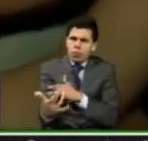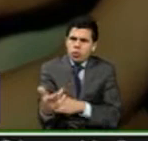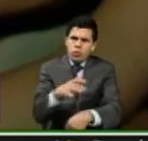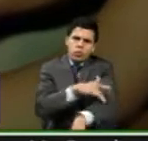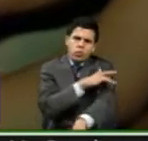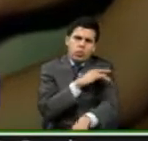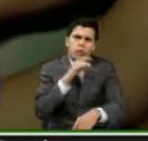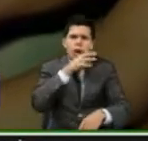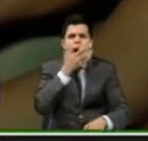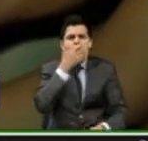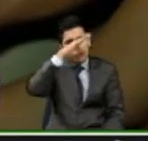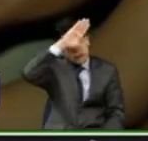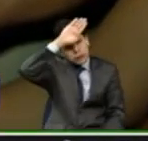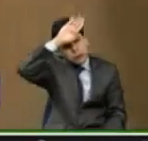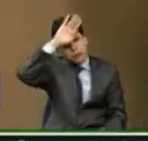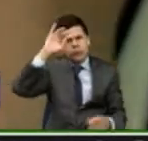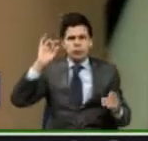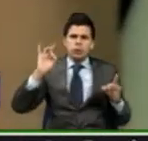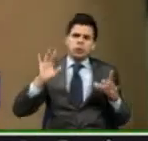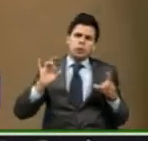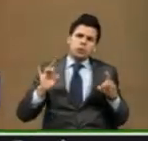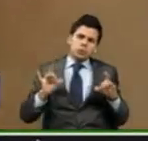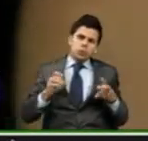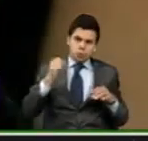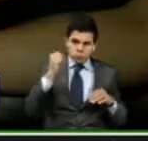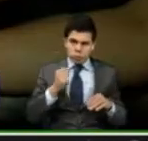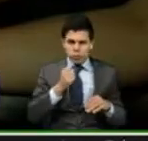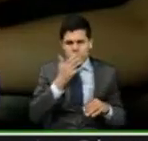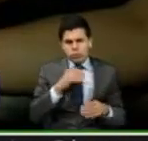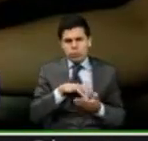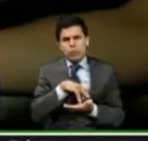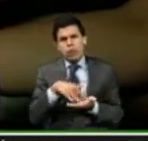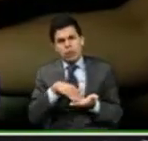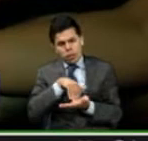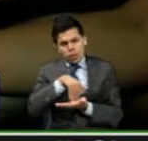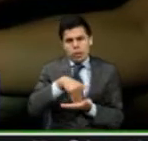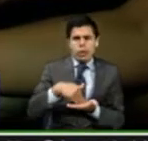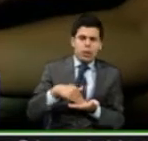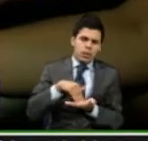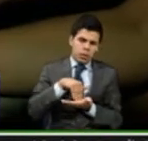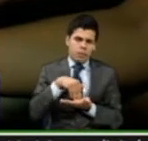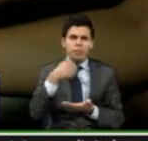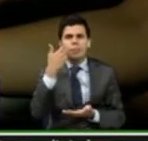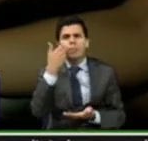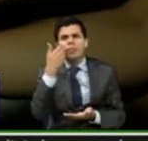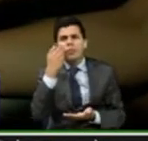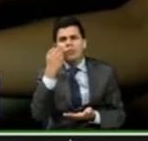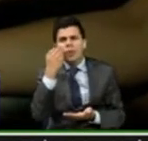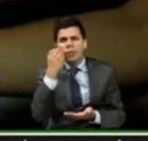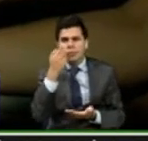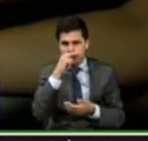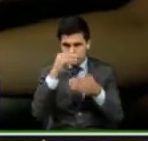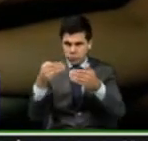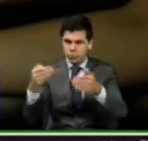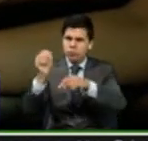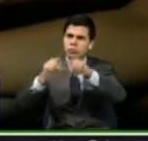fiebre, mucho malestar. Aquí nos dio a todo el miembro de la familia, somos 7, la niña, los niños una